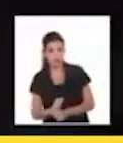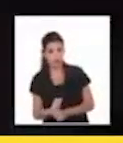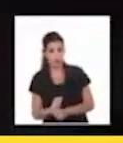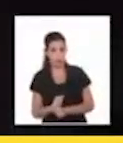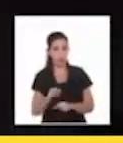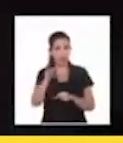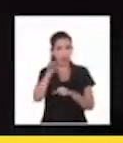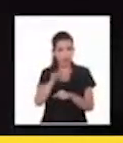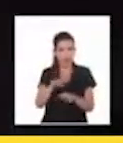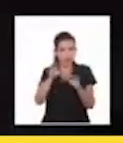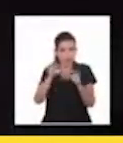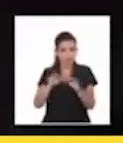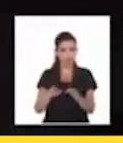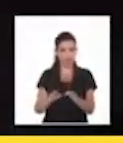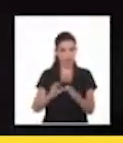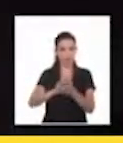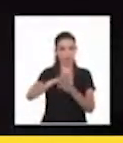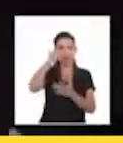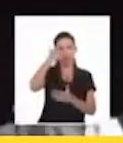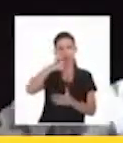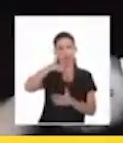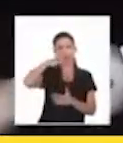Mariana Grajales